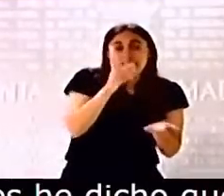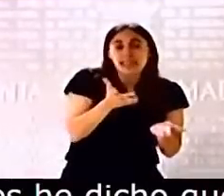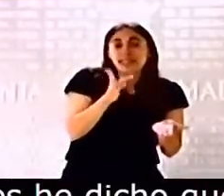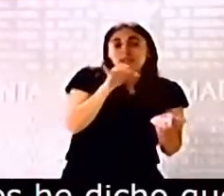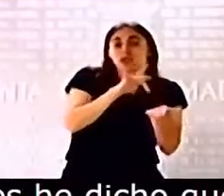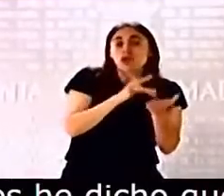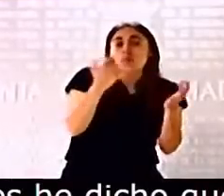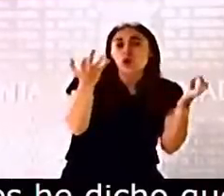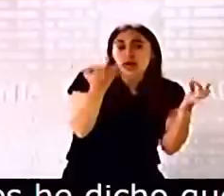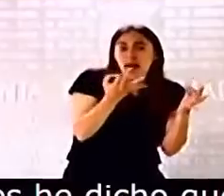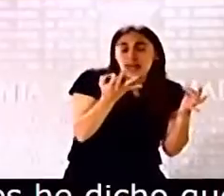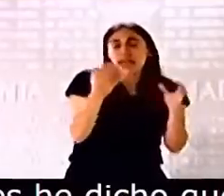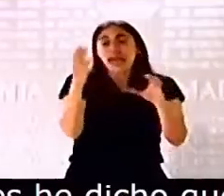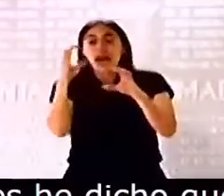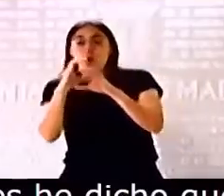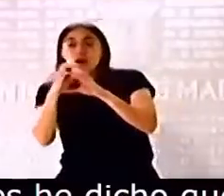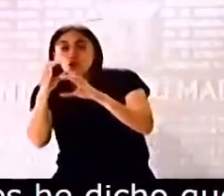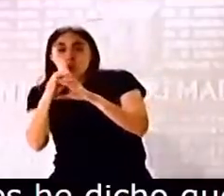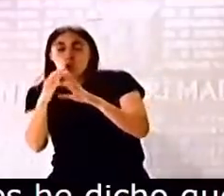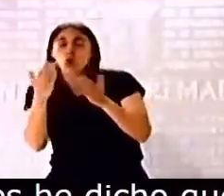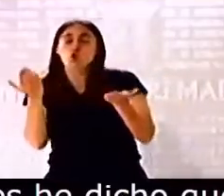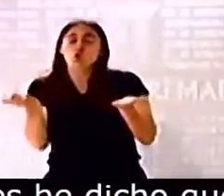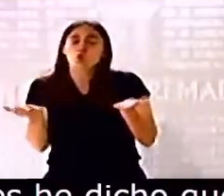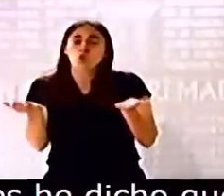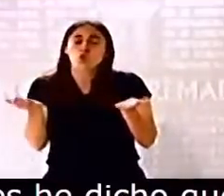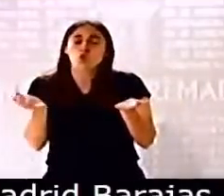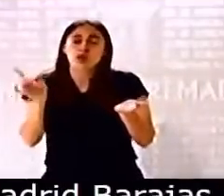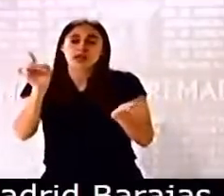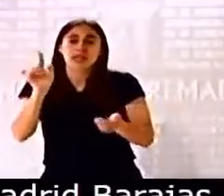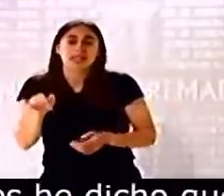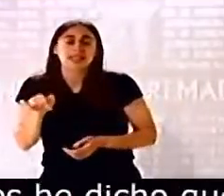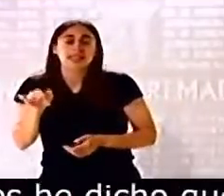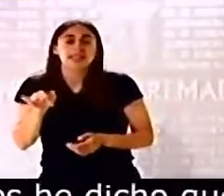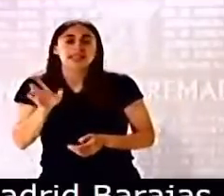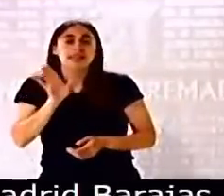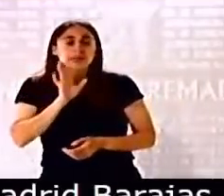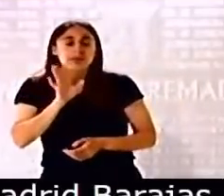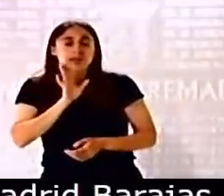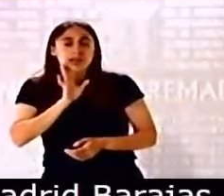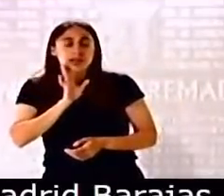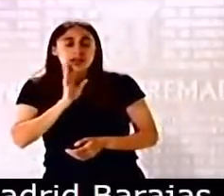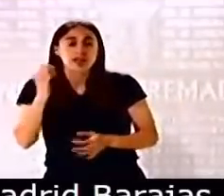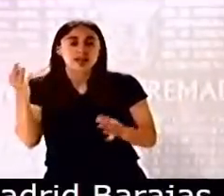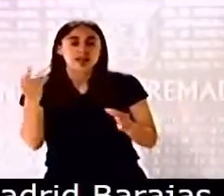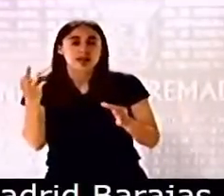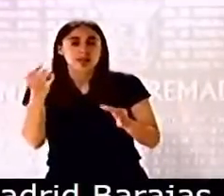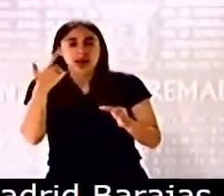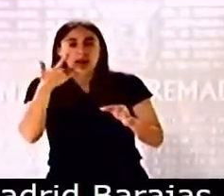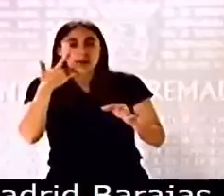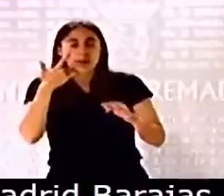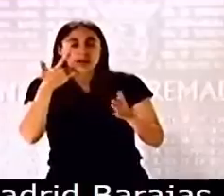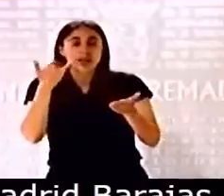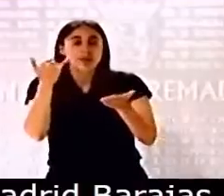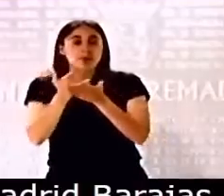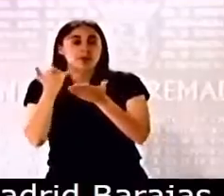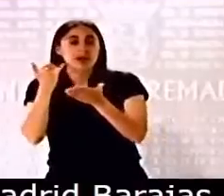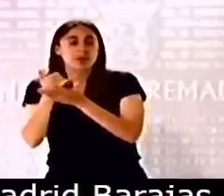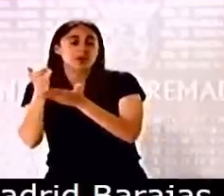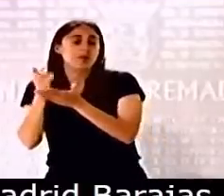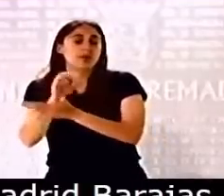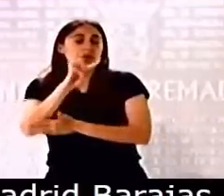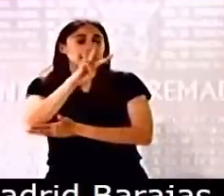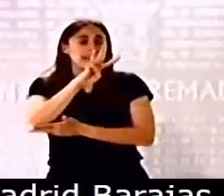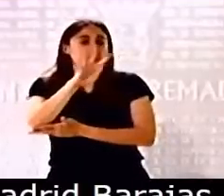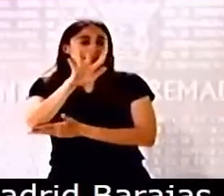autobús que los ha trasladado, le he dicho que tenemos que establecer los cribados a las 34 explotaciones